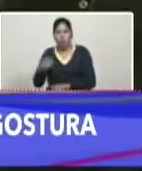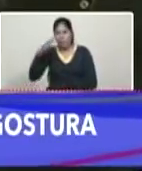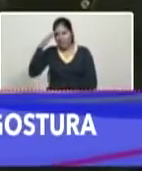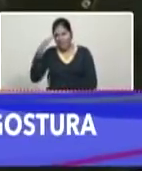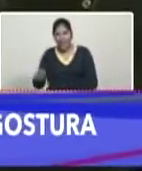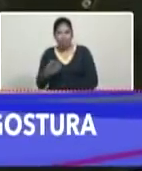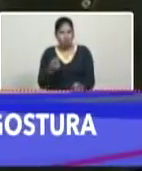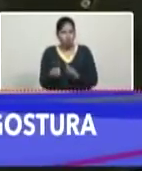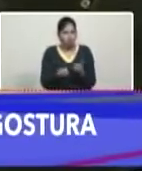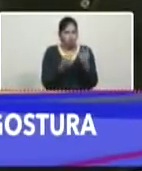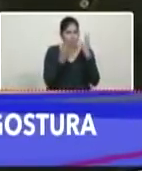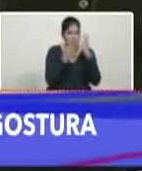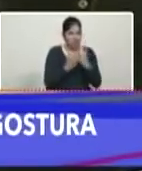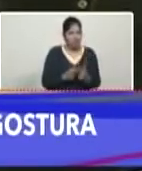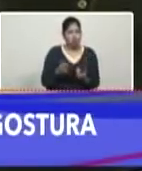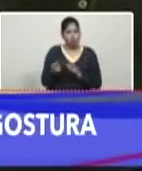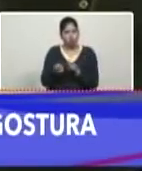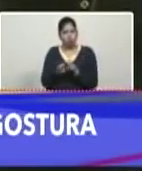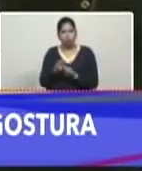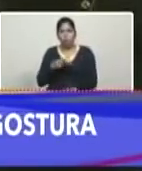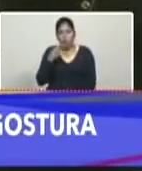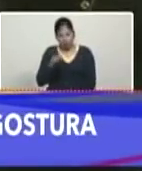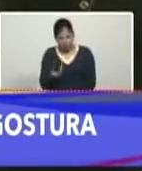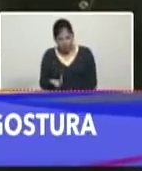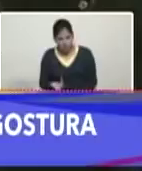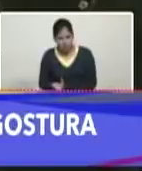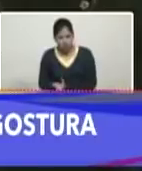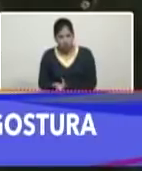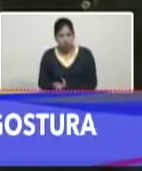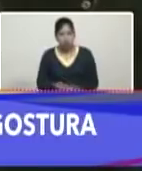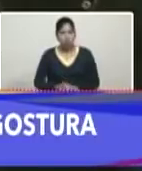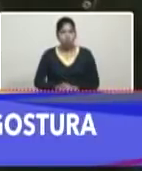país. Algo como esto,